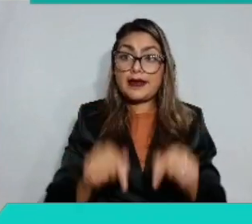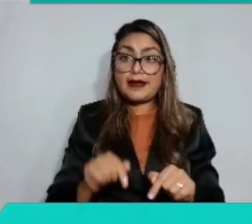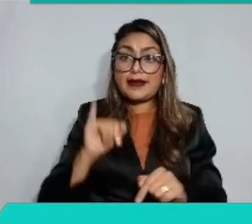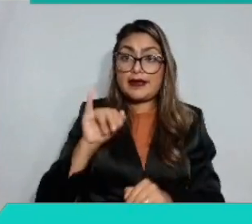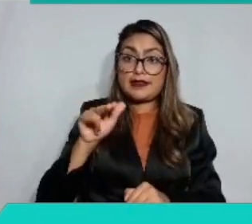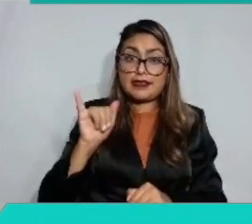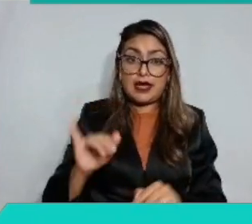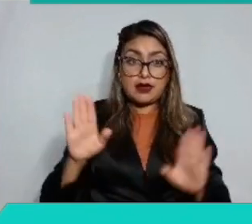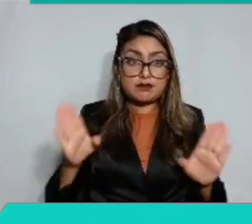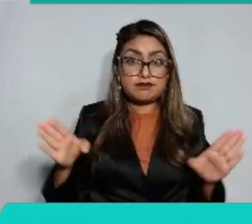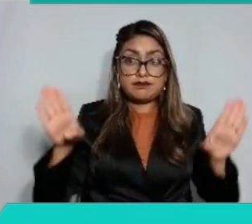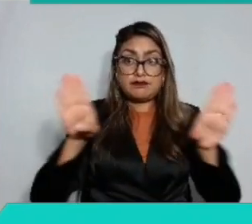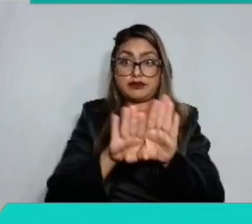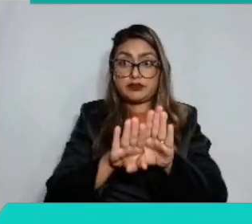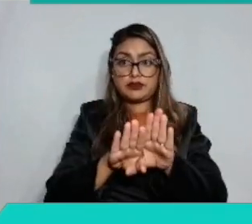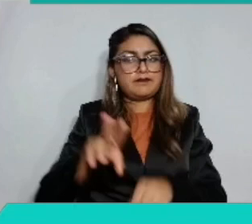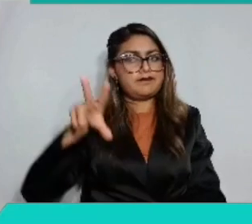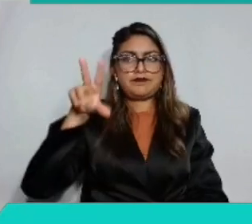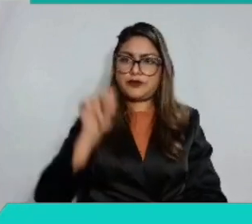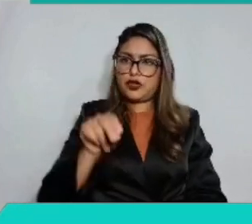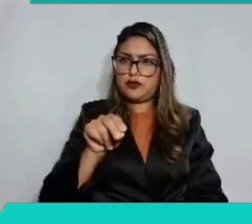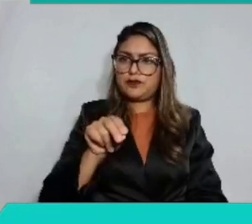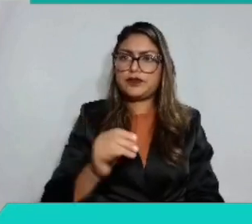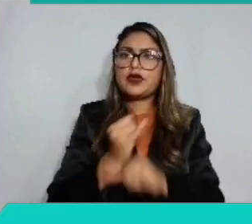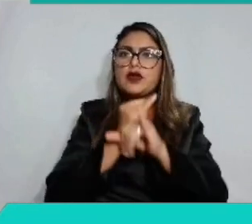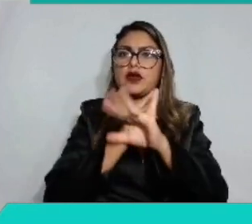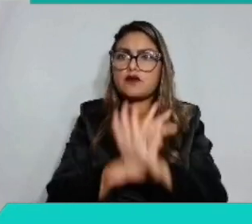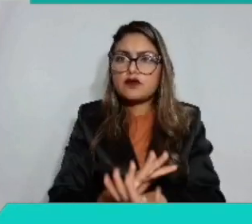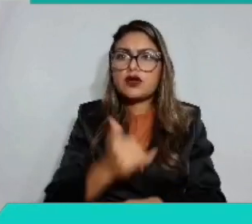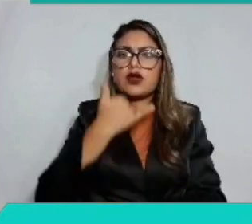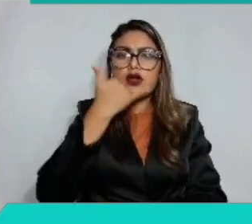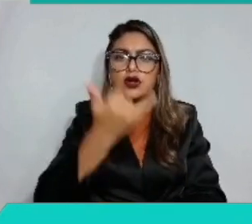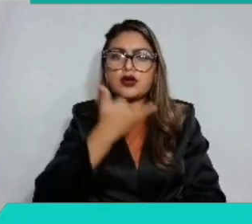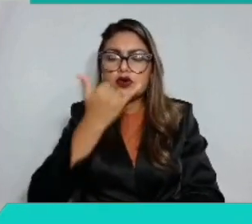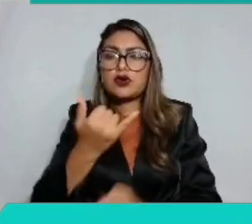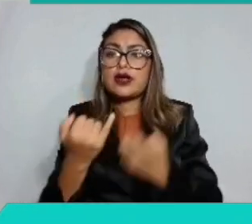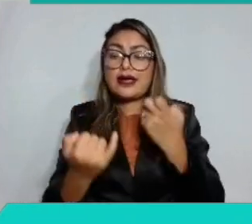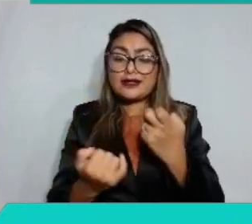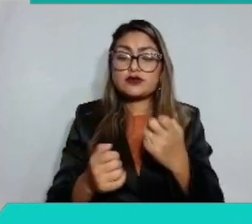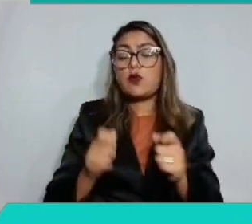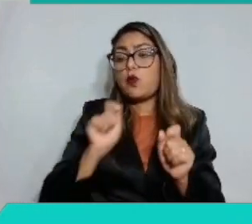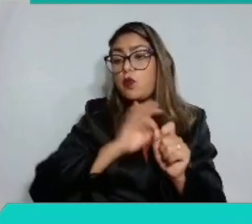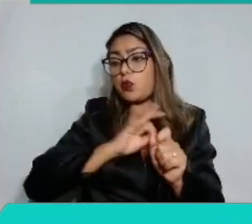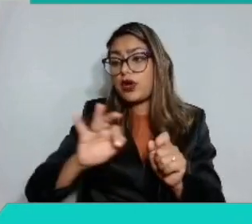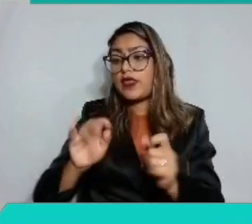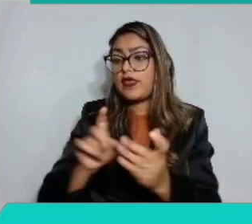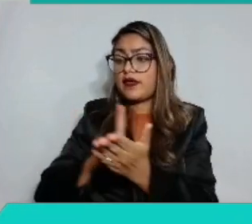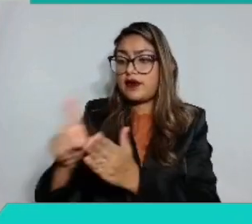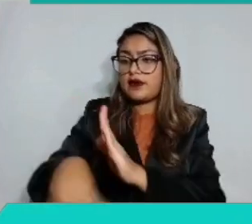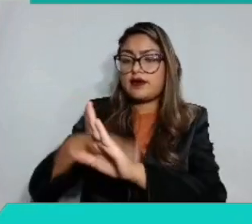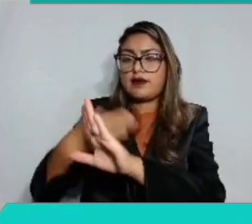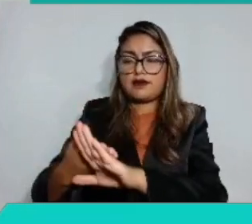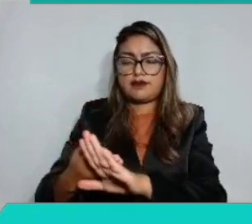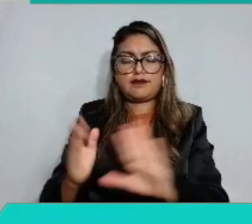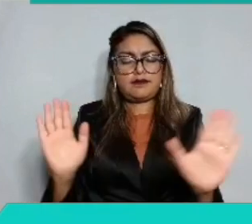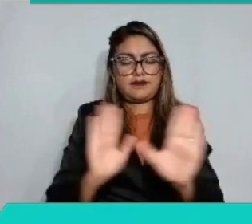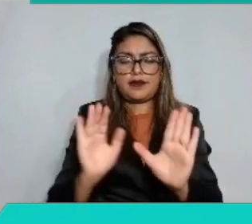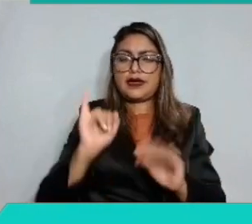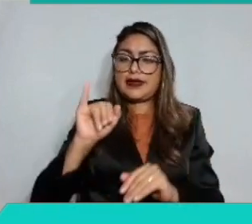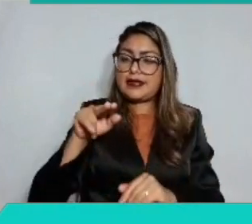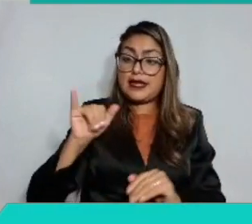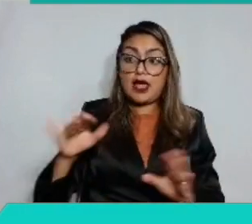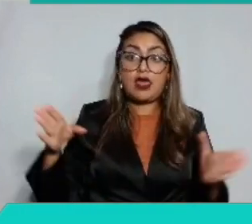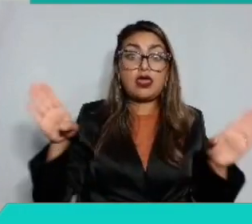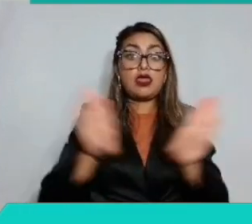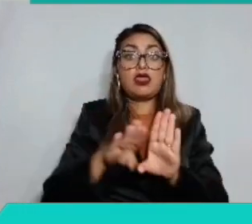aclararlo la desinformación también afecta estos derechos no se cierra el Simplemente no